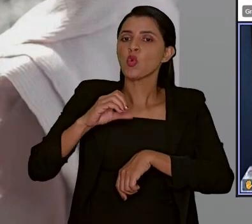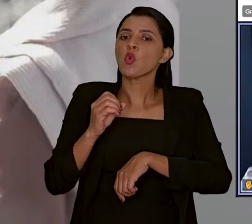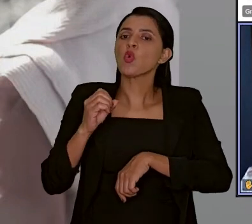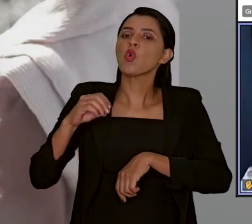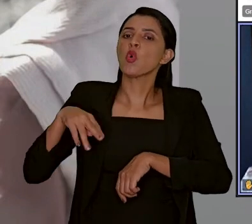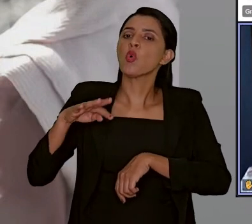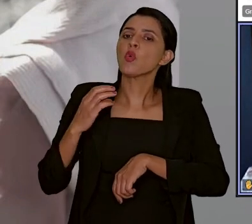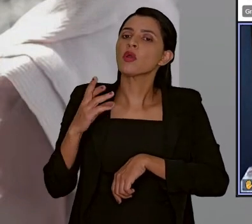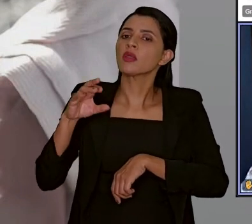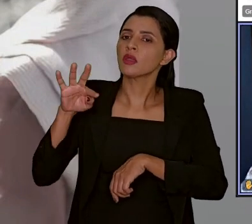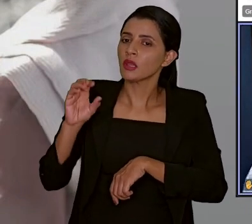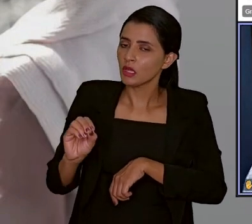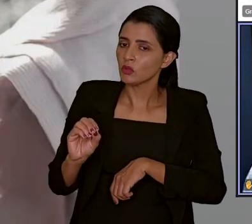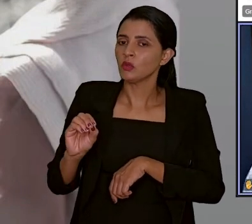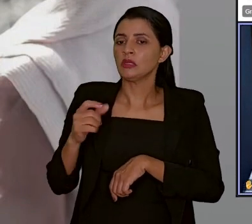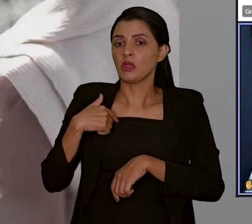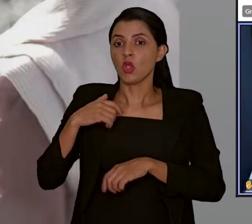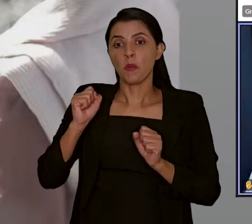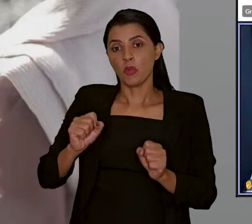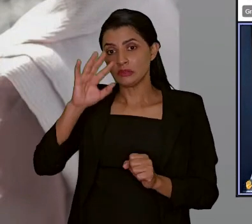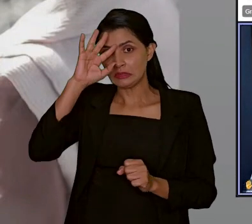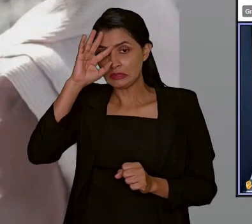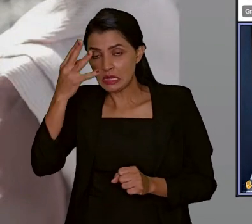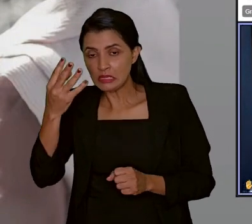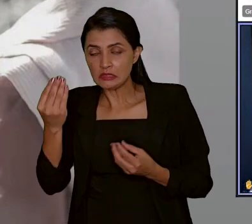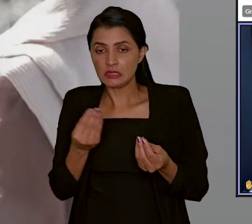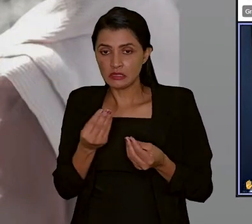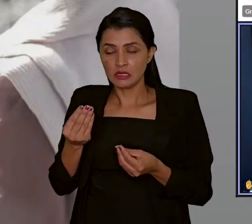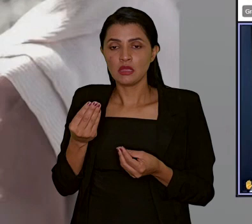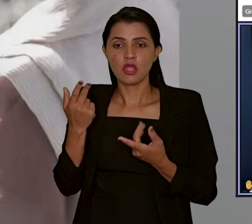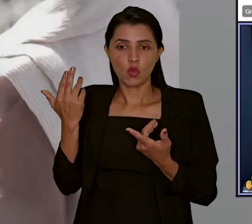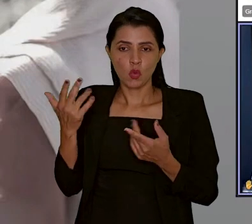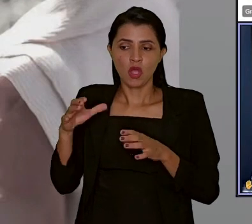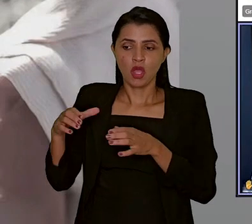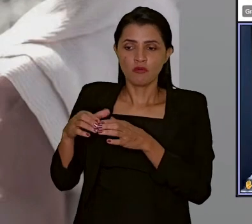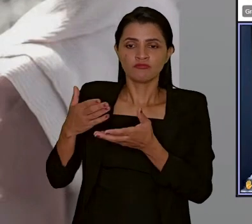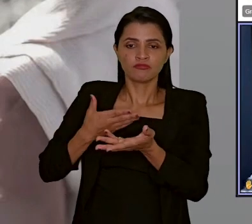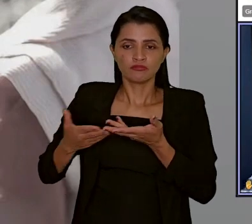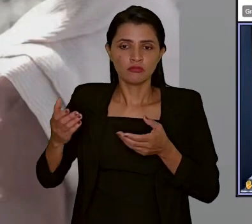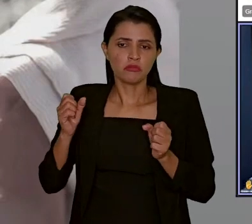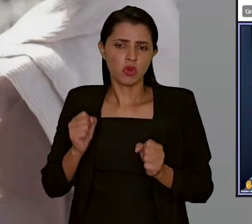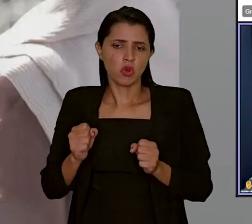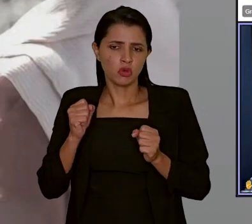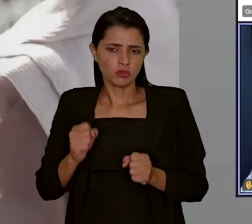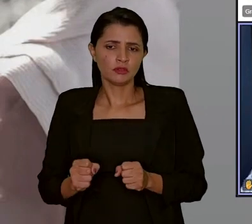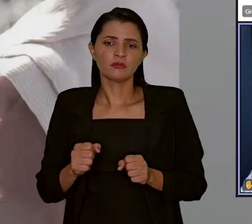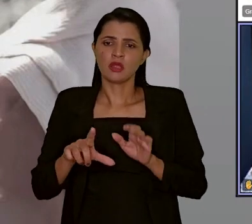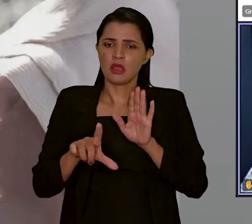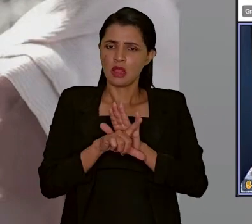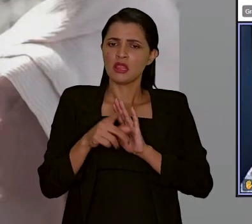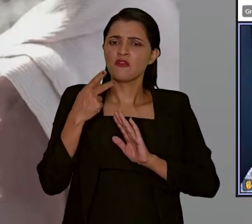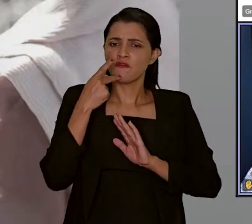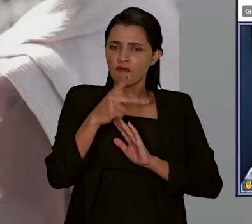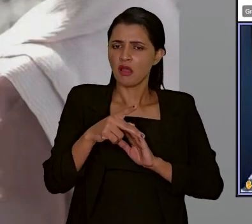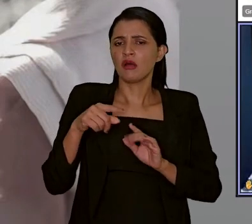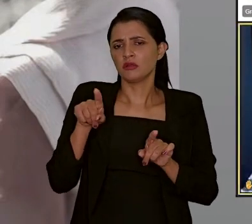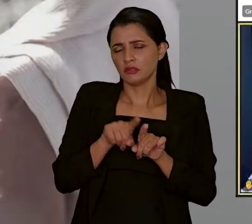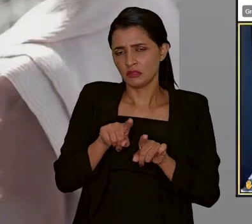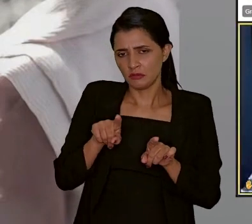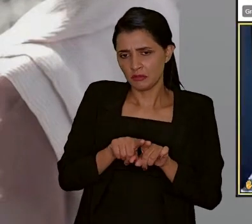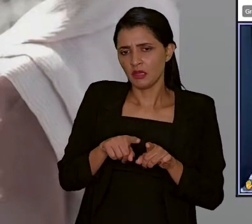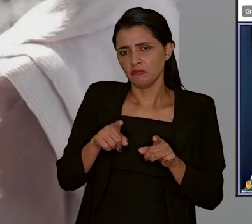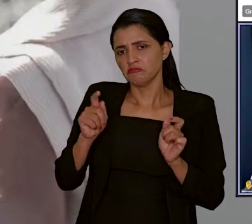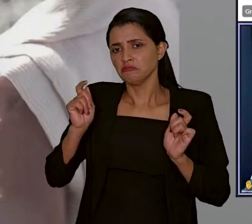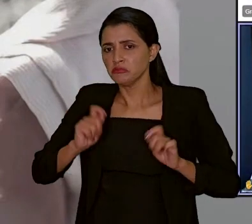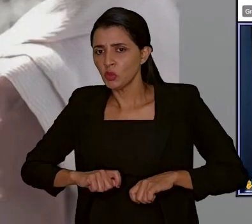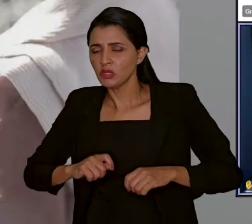le puedo decir, mire, el convenio dice tal cosa, la ley dice tal cosa, usted verá.